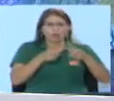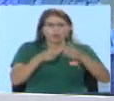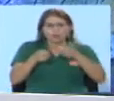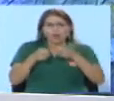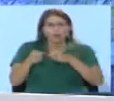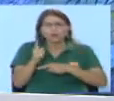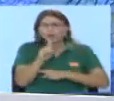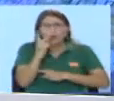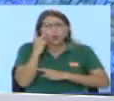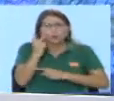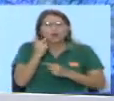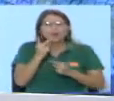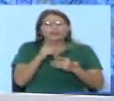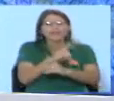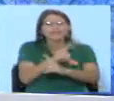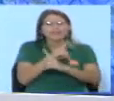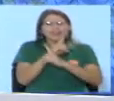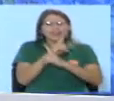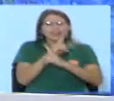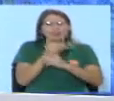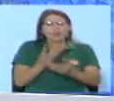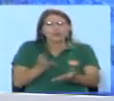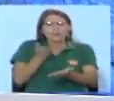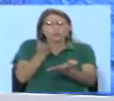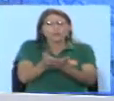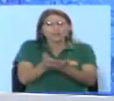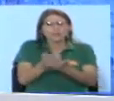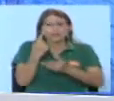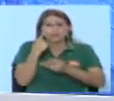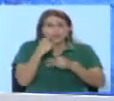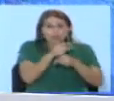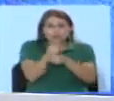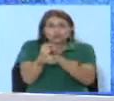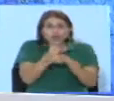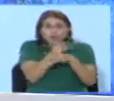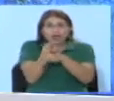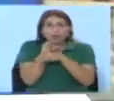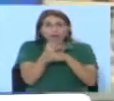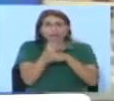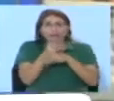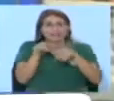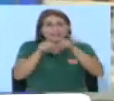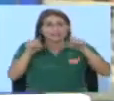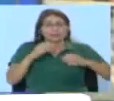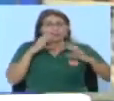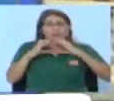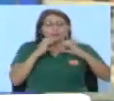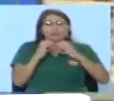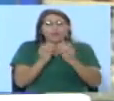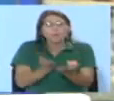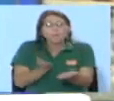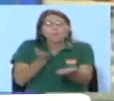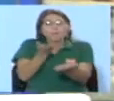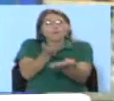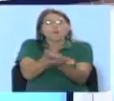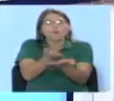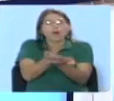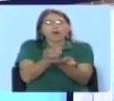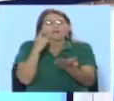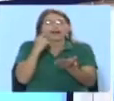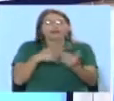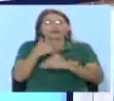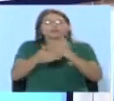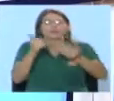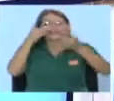es sometiendo a consulta una propuesta y tomando una decisión final. Y aquí lo que ha sucedido es de que estas